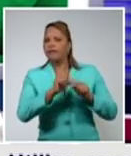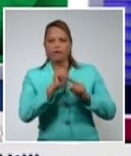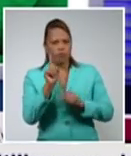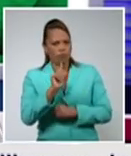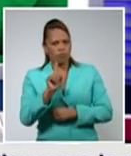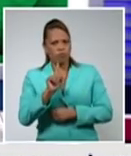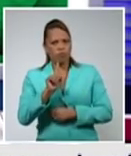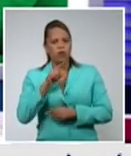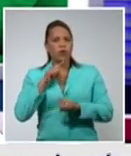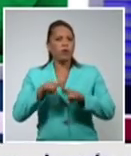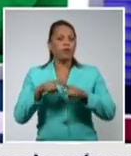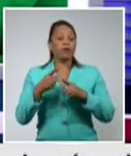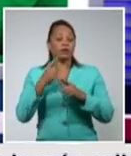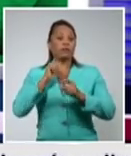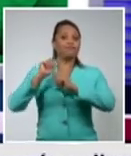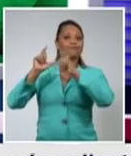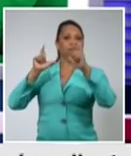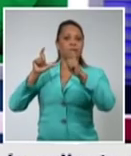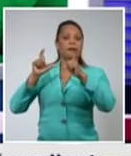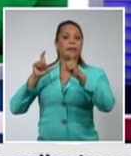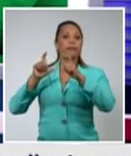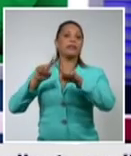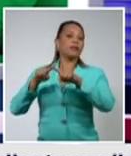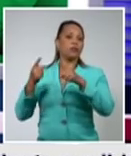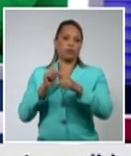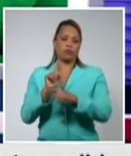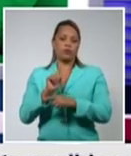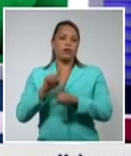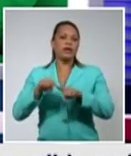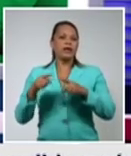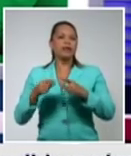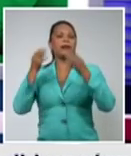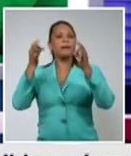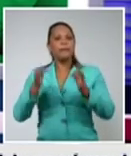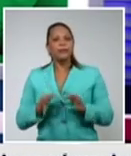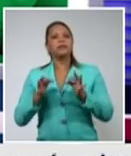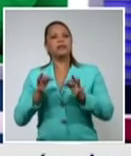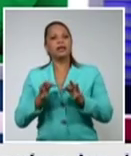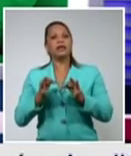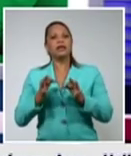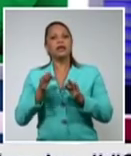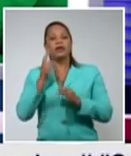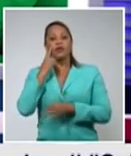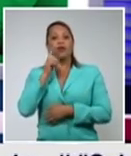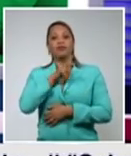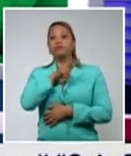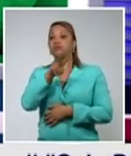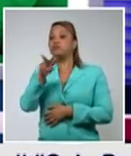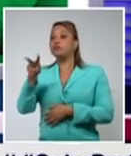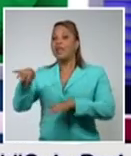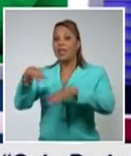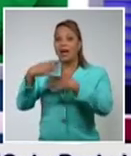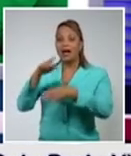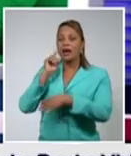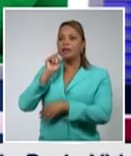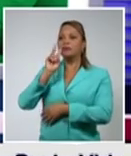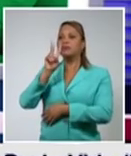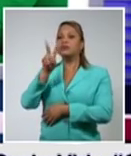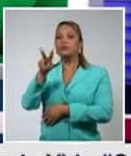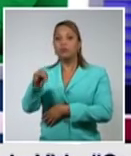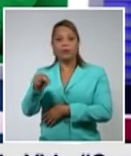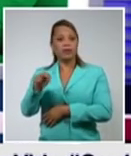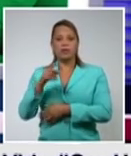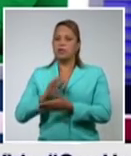son impresionantes, ¿no? Es que realmente el comportamiento que uno ve en la calle no tiene que ver